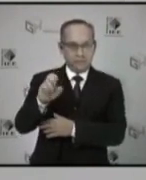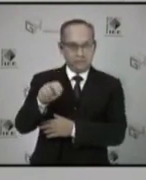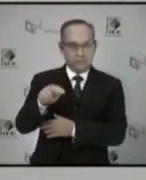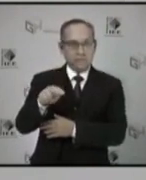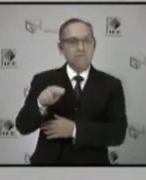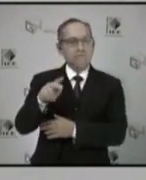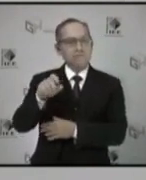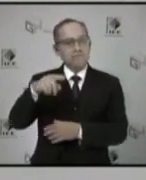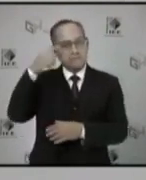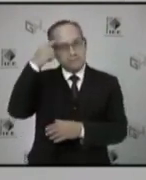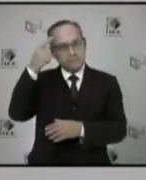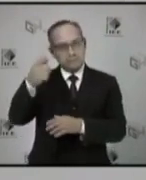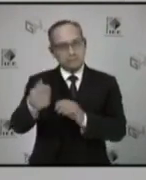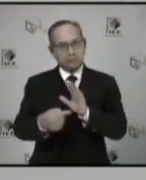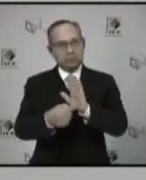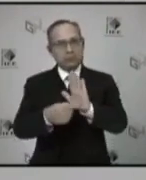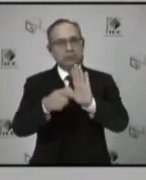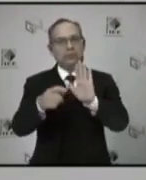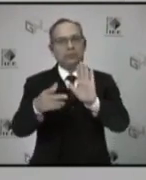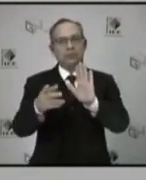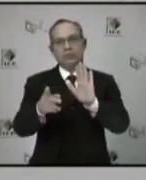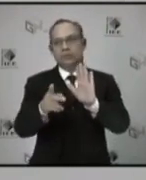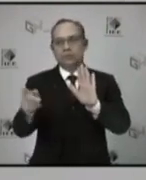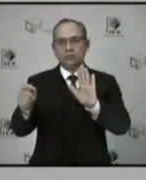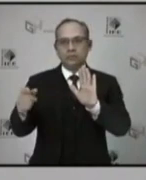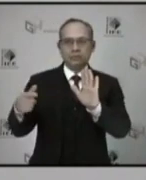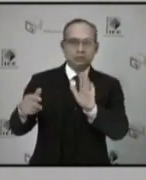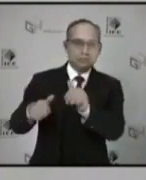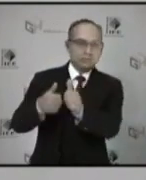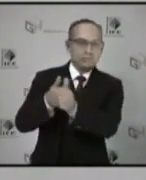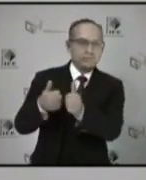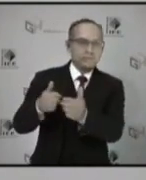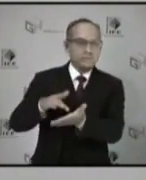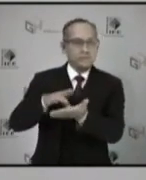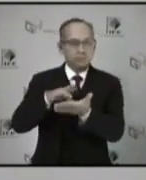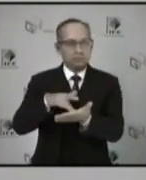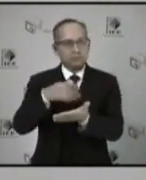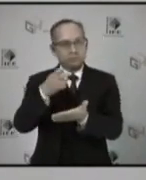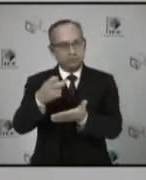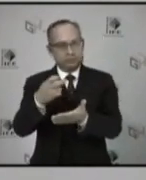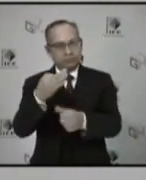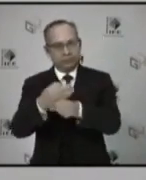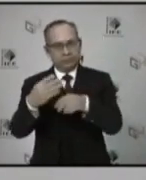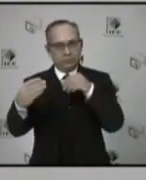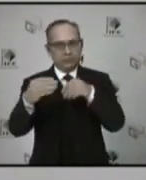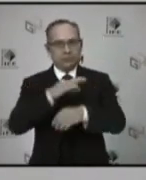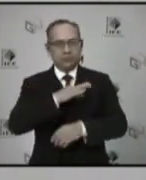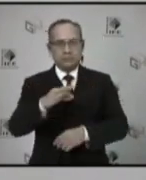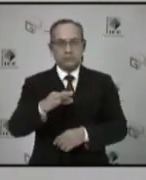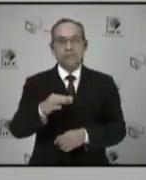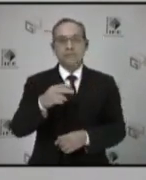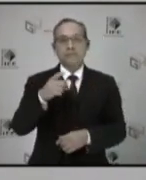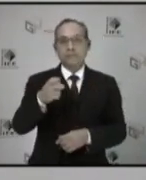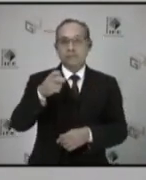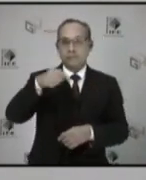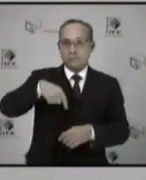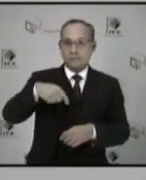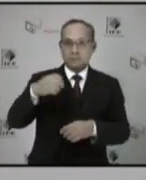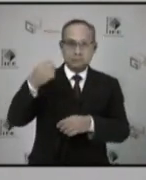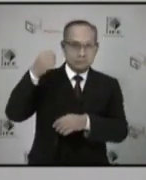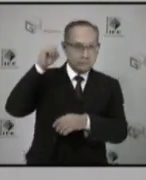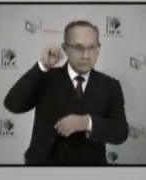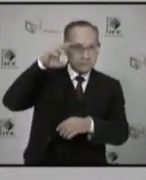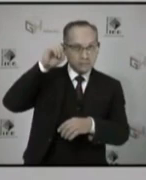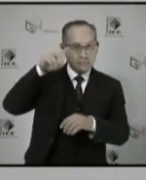la atención y la apertura brindada para poder llevar a cabo este ejercicio. Este debate se transmite en vivo a los 84 municipios